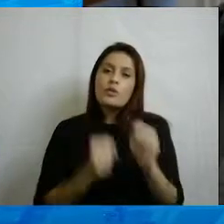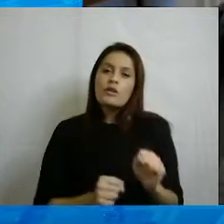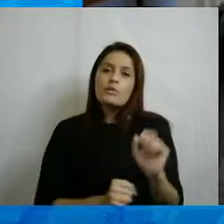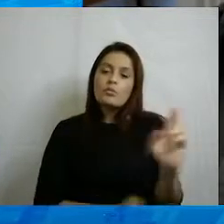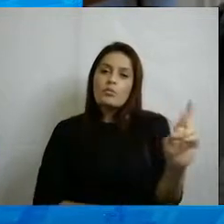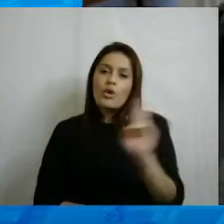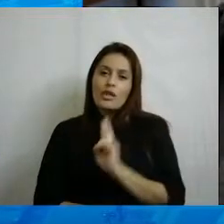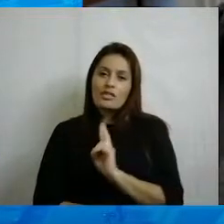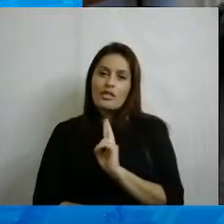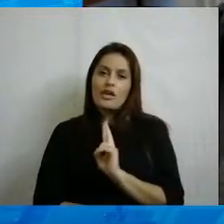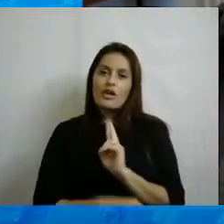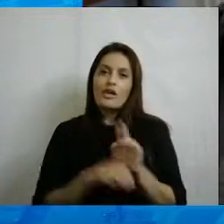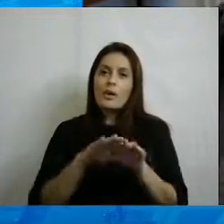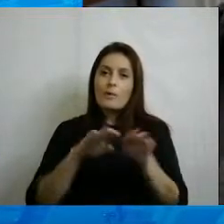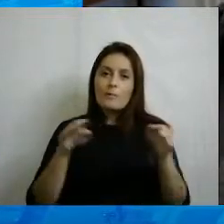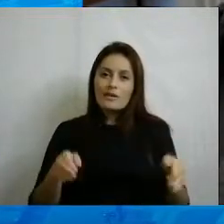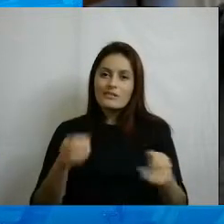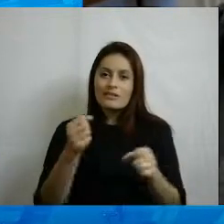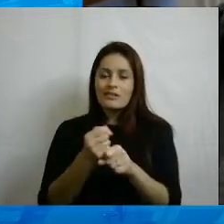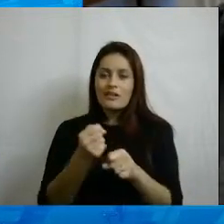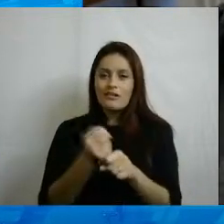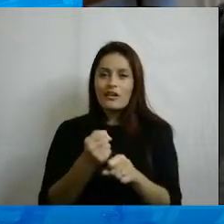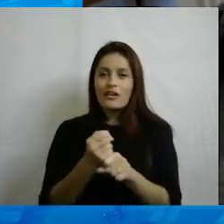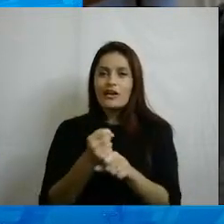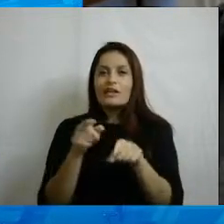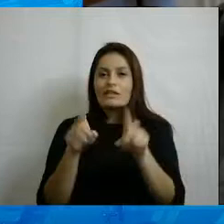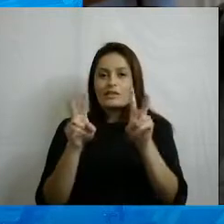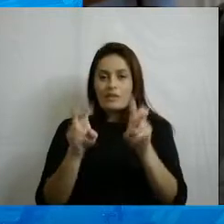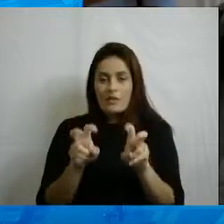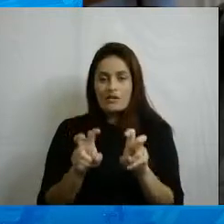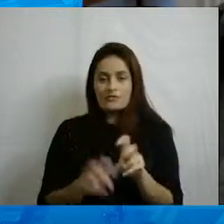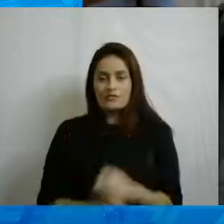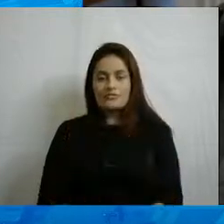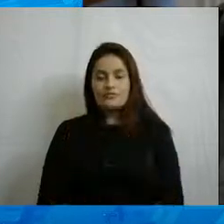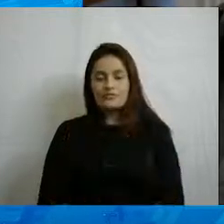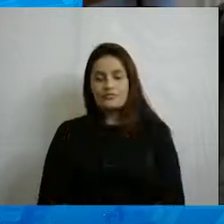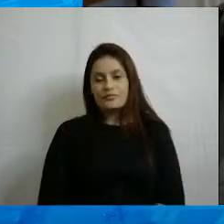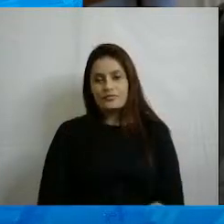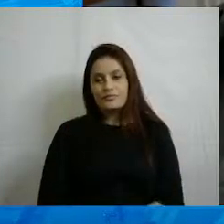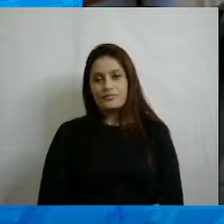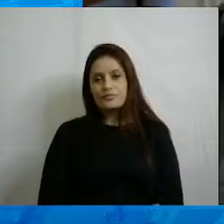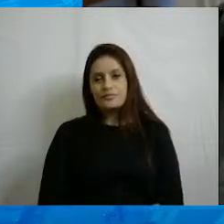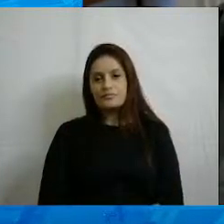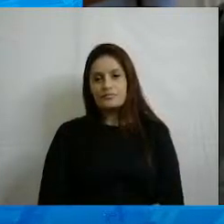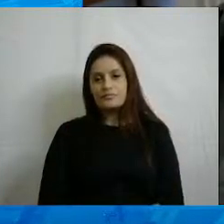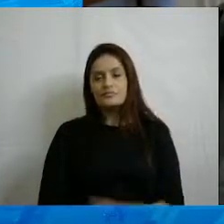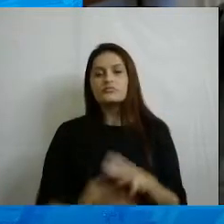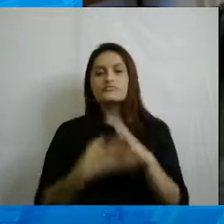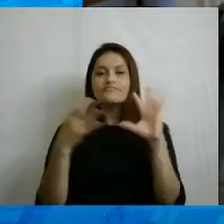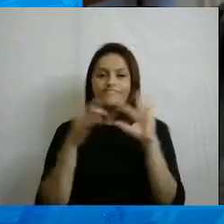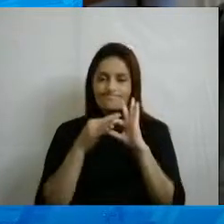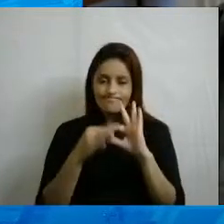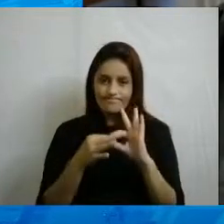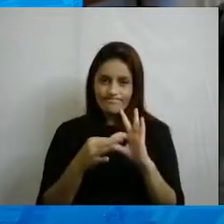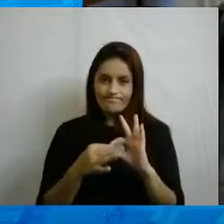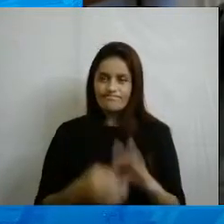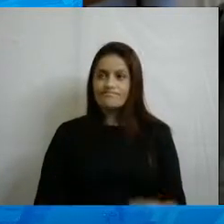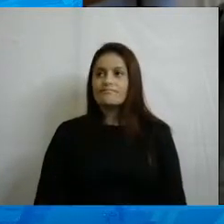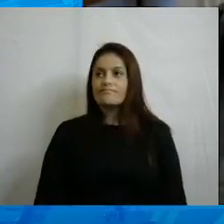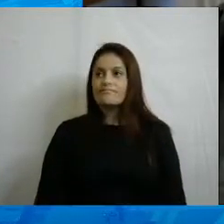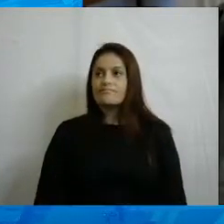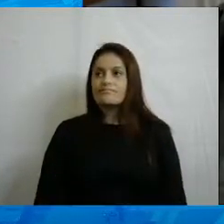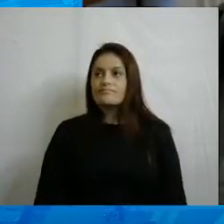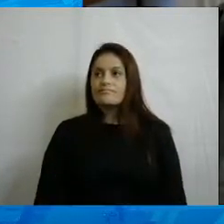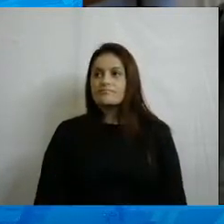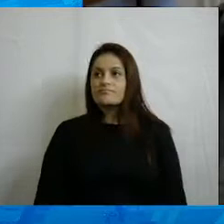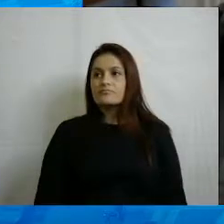dice, una mesa de trabajo con respecto a estos dos temas, que son muy importantes. Muchas gracias. Muchas gracias,